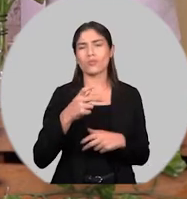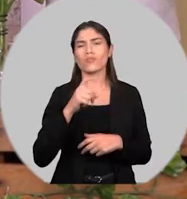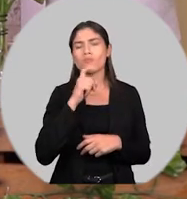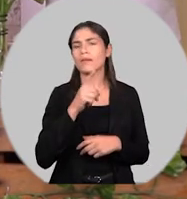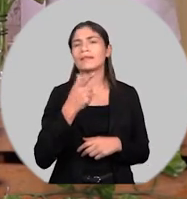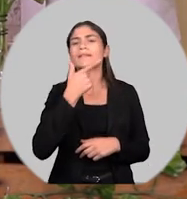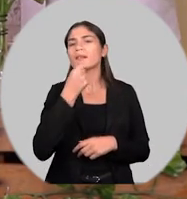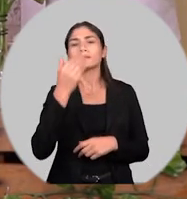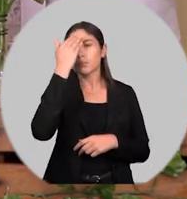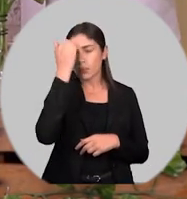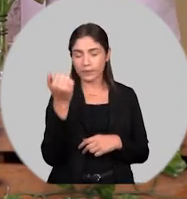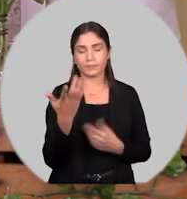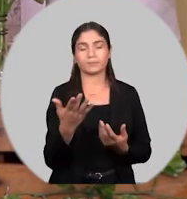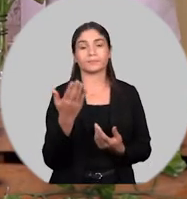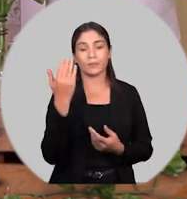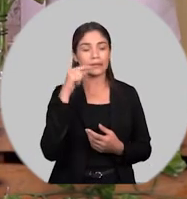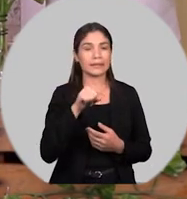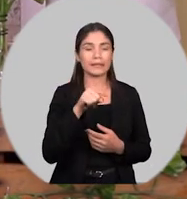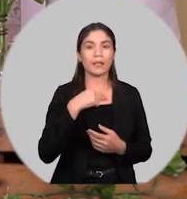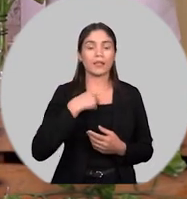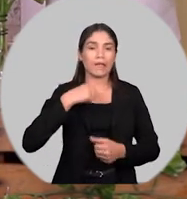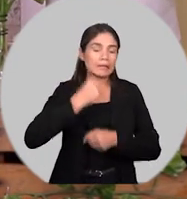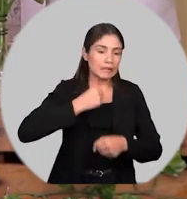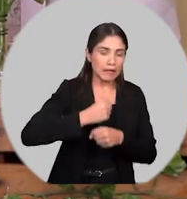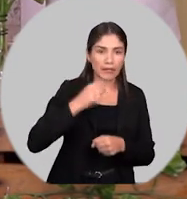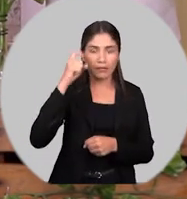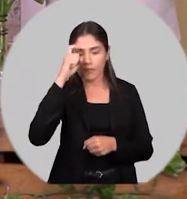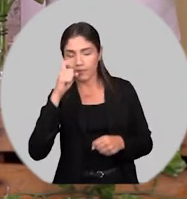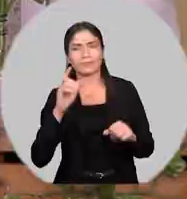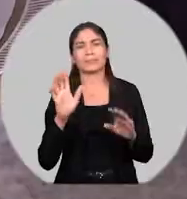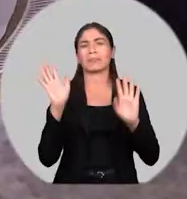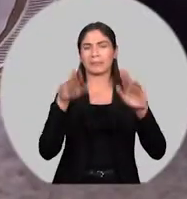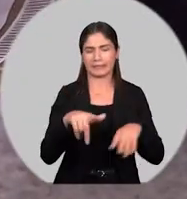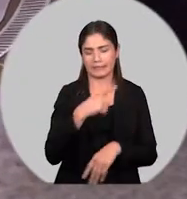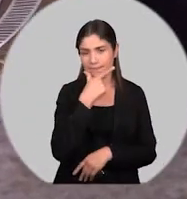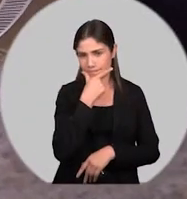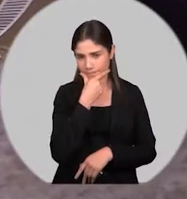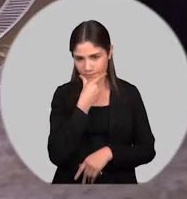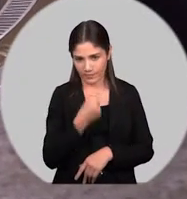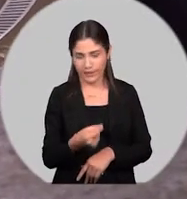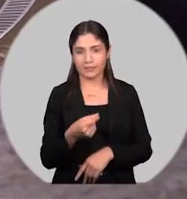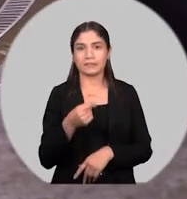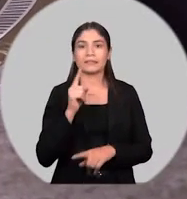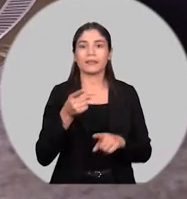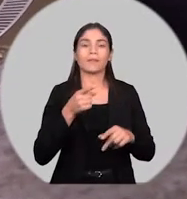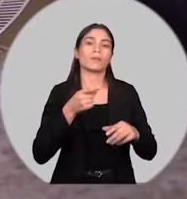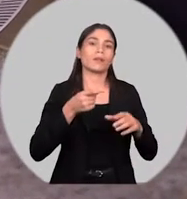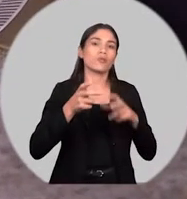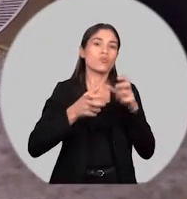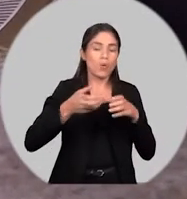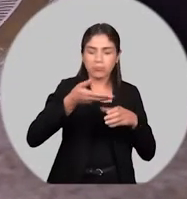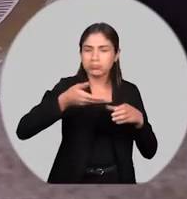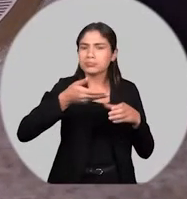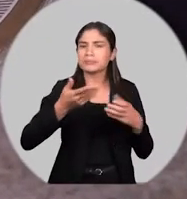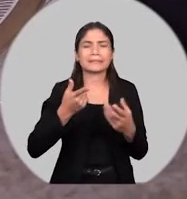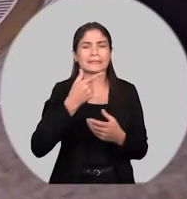torta, ¿por qué es fácil? Porque es una torta cero estrés para decorar, porque queda, es